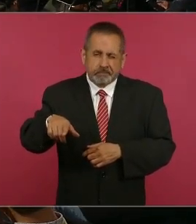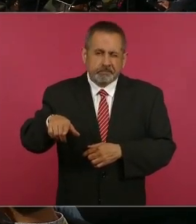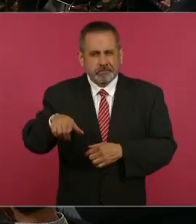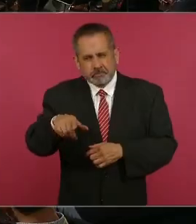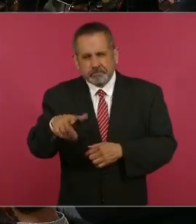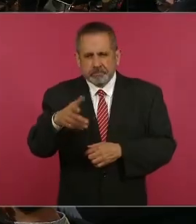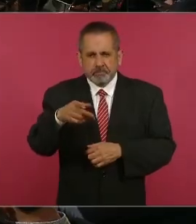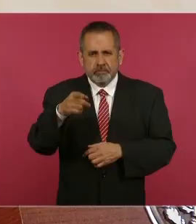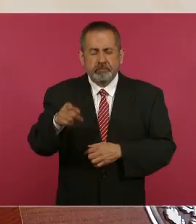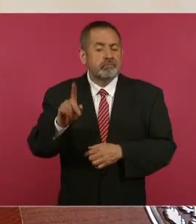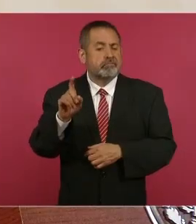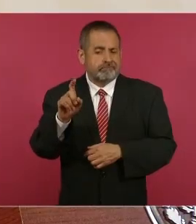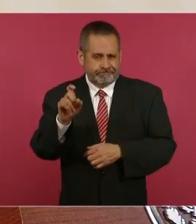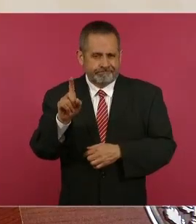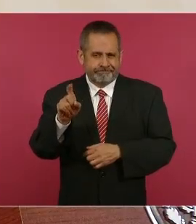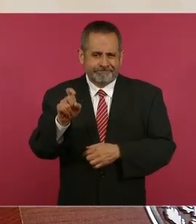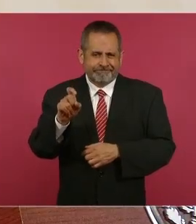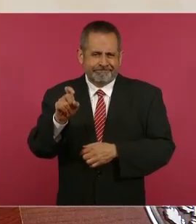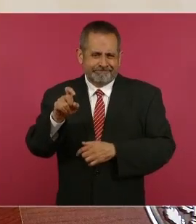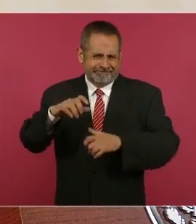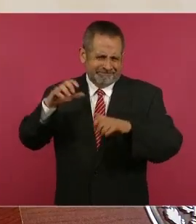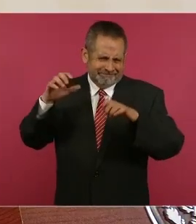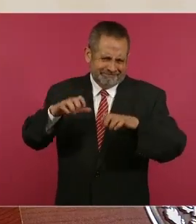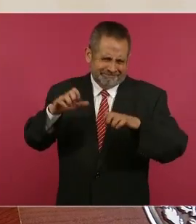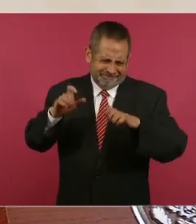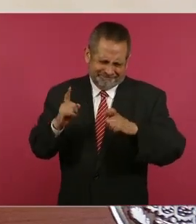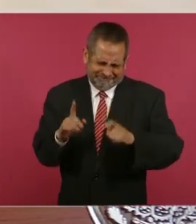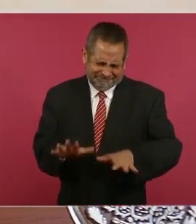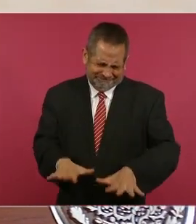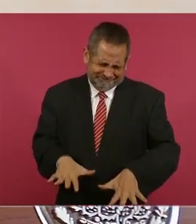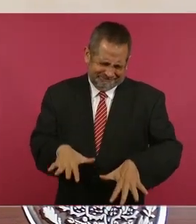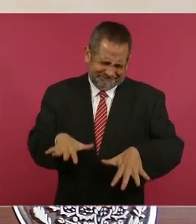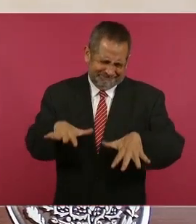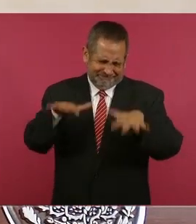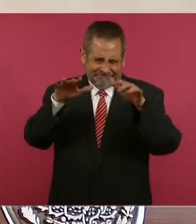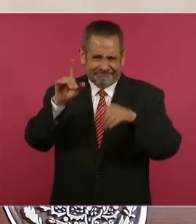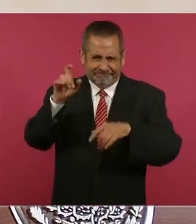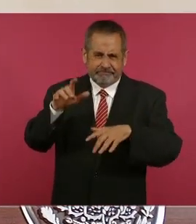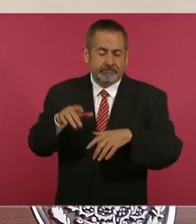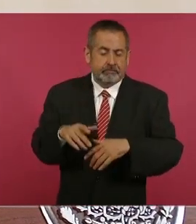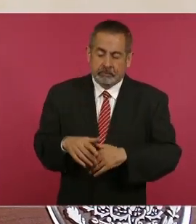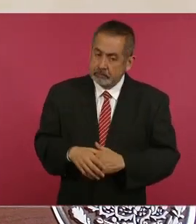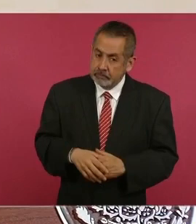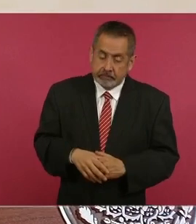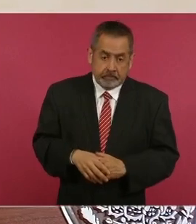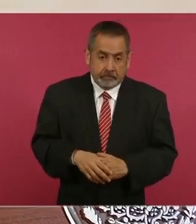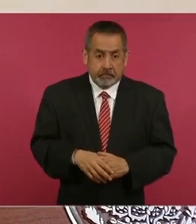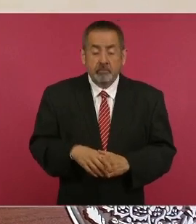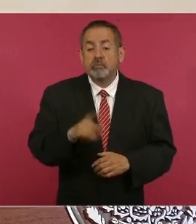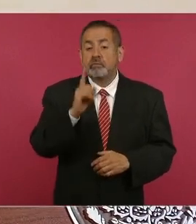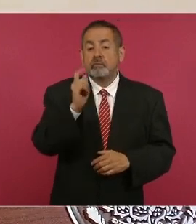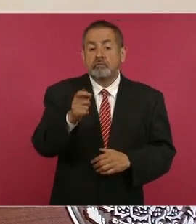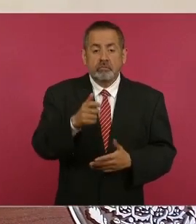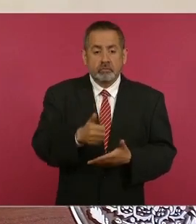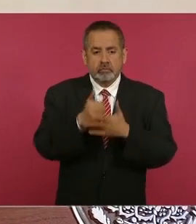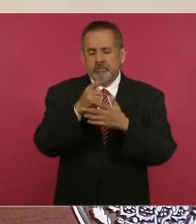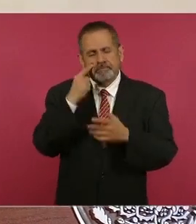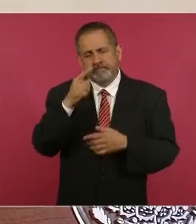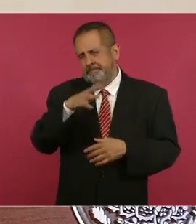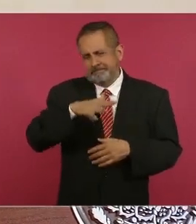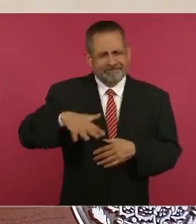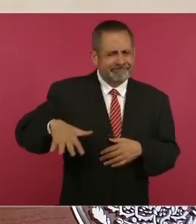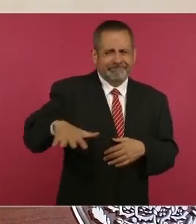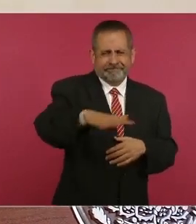fue el agua. O sea, no, sí, les ayudó bastante. Toda la zona,